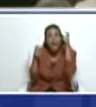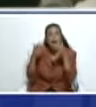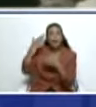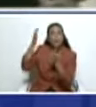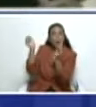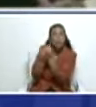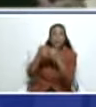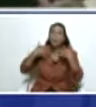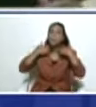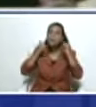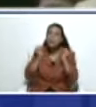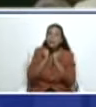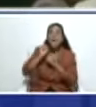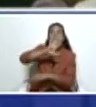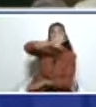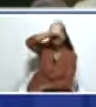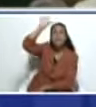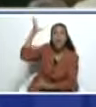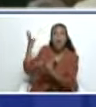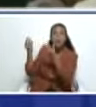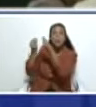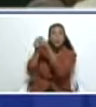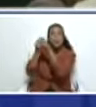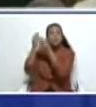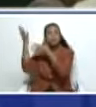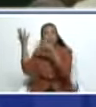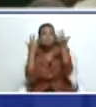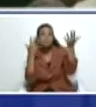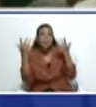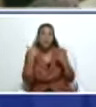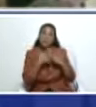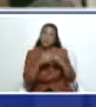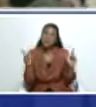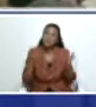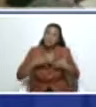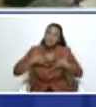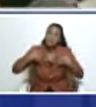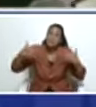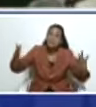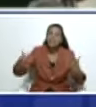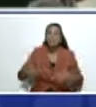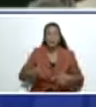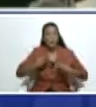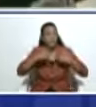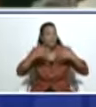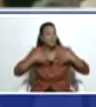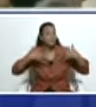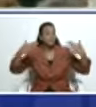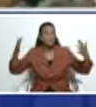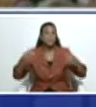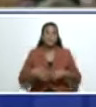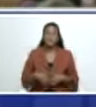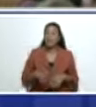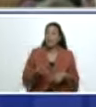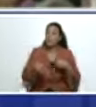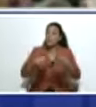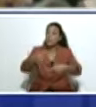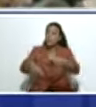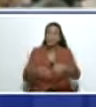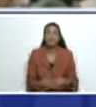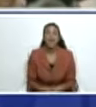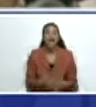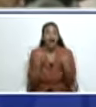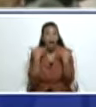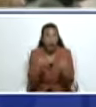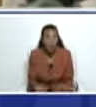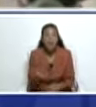a ellos juntos, ¿ah? Correteando por aquí, ahora son libres, espíritu libre, inmortal. Así que nos vamos